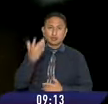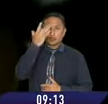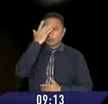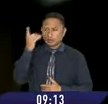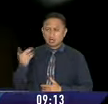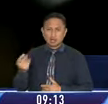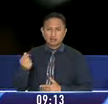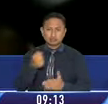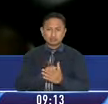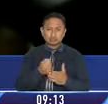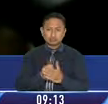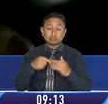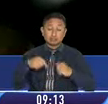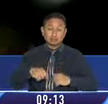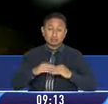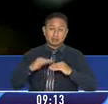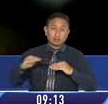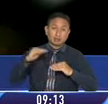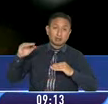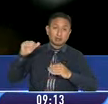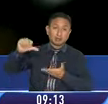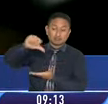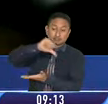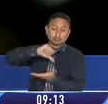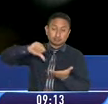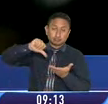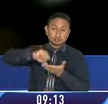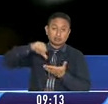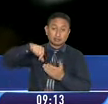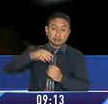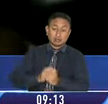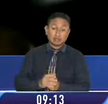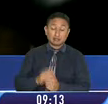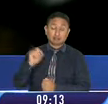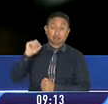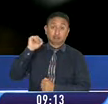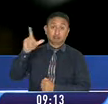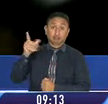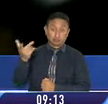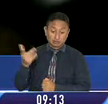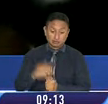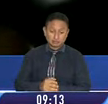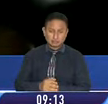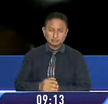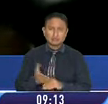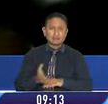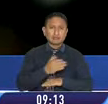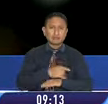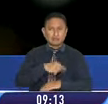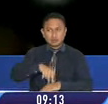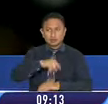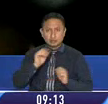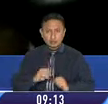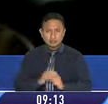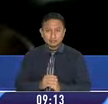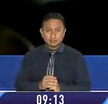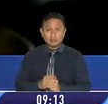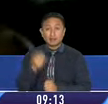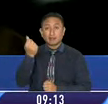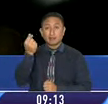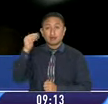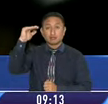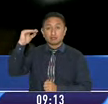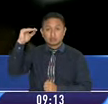esto? Porque hay categorías como el aceite que han crecido a doble dígito el precio. A pesar de que ya vemos que algunos commodities están regresando a